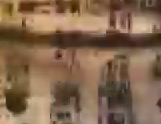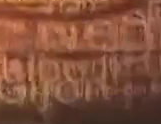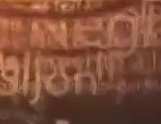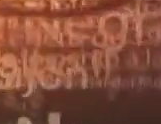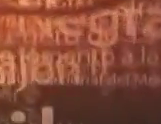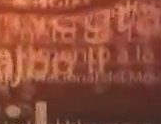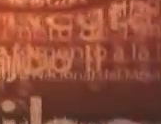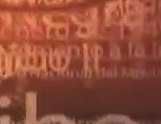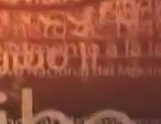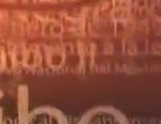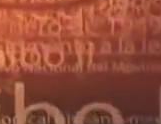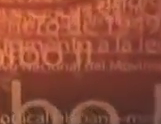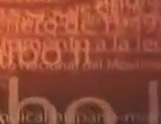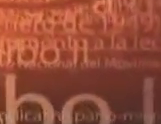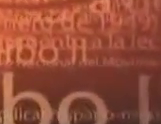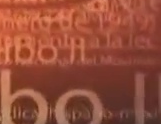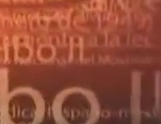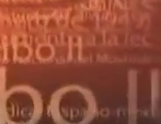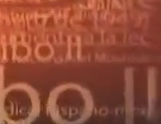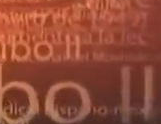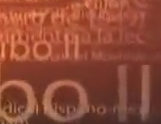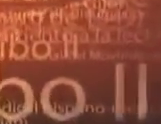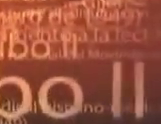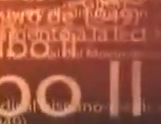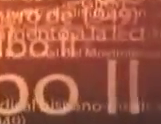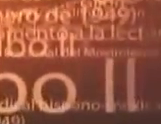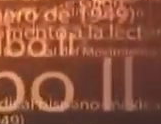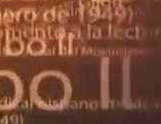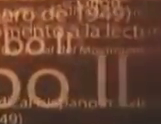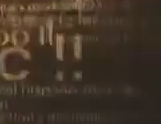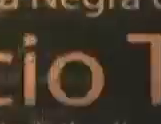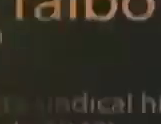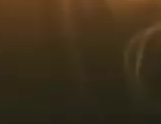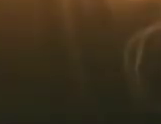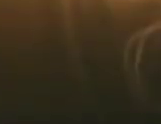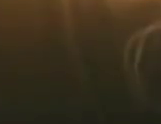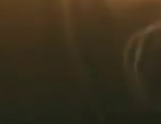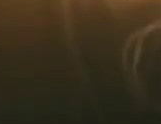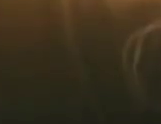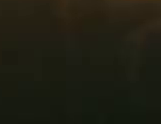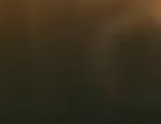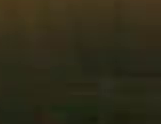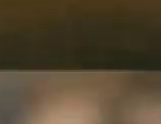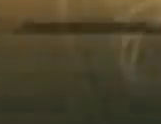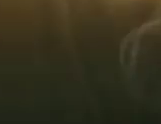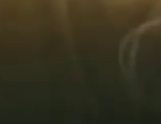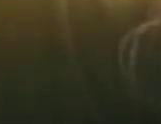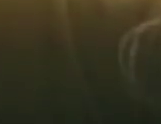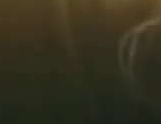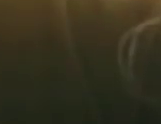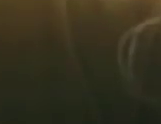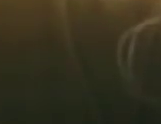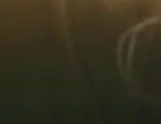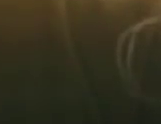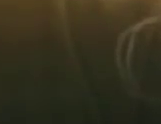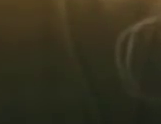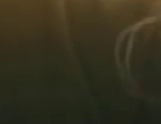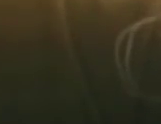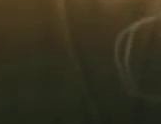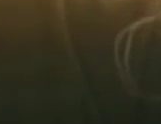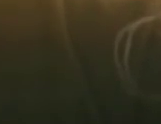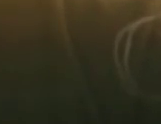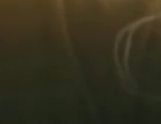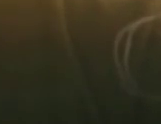tu religión. Y terminaba preguntándole a los guerreros: ¿juras cumplir con el mandato divino?